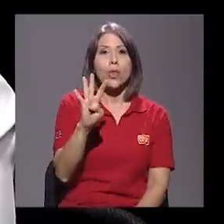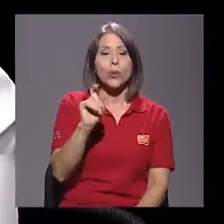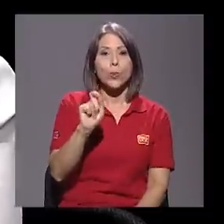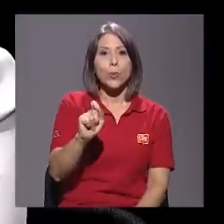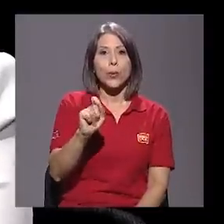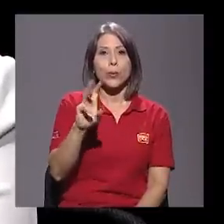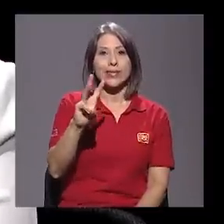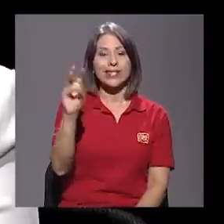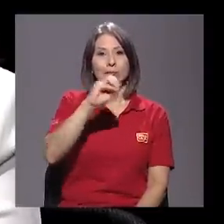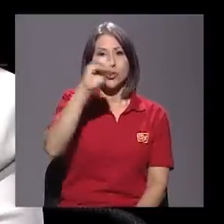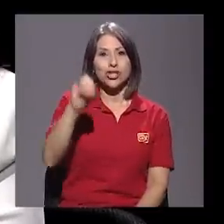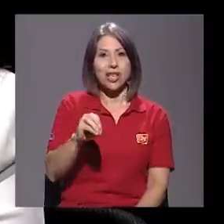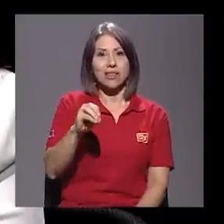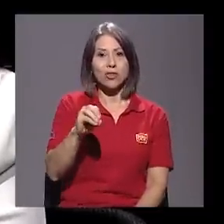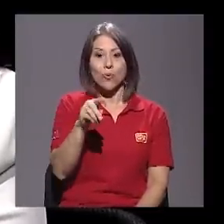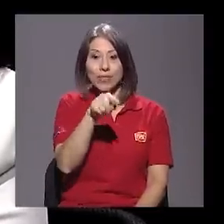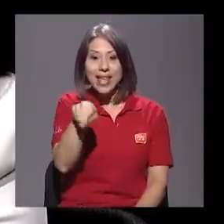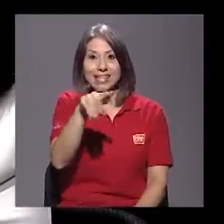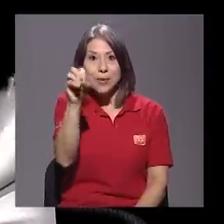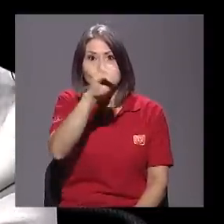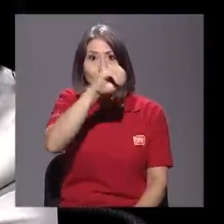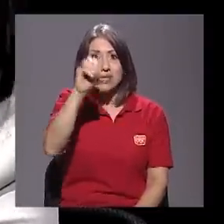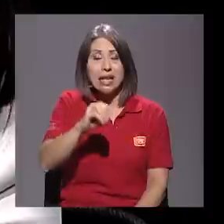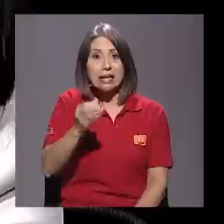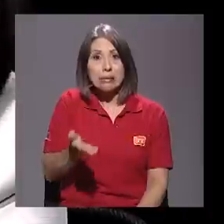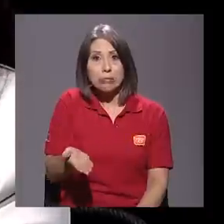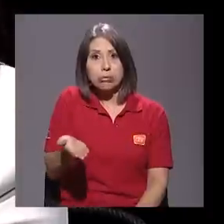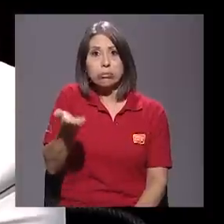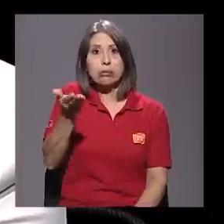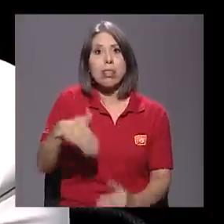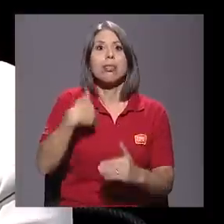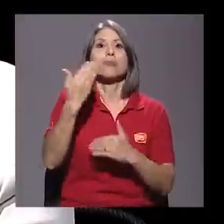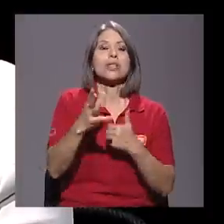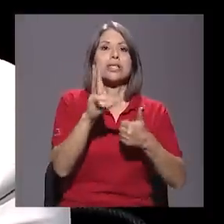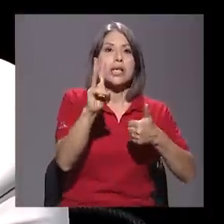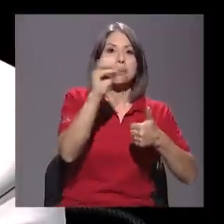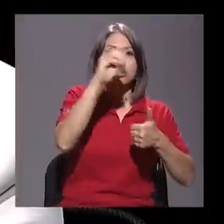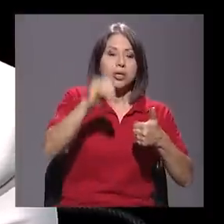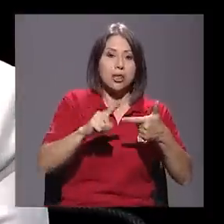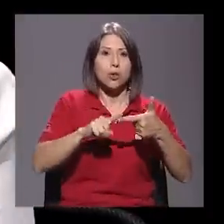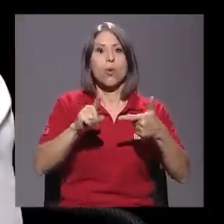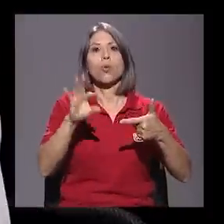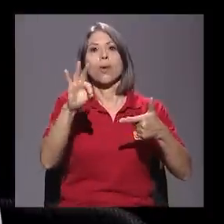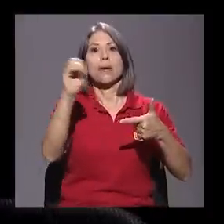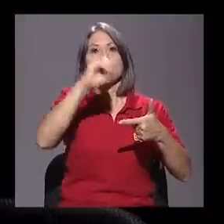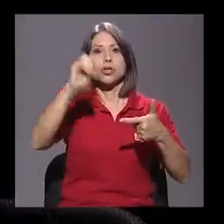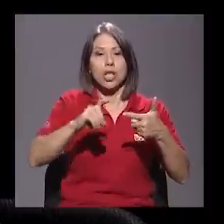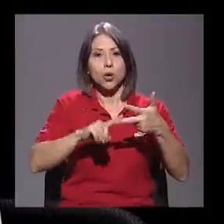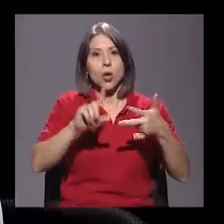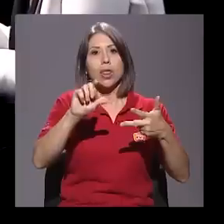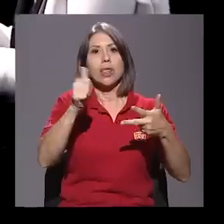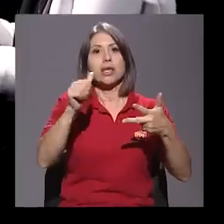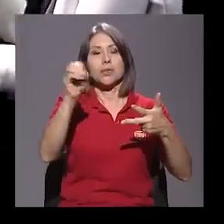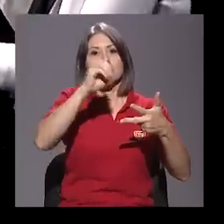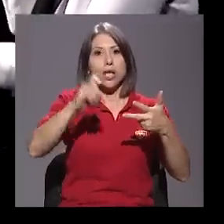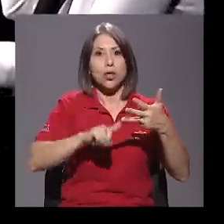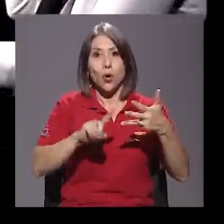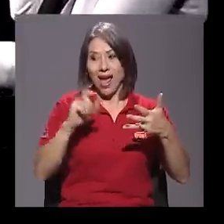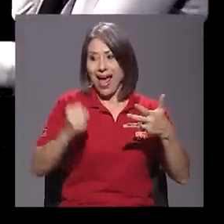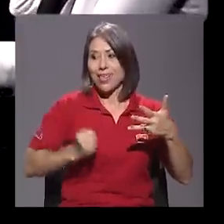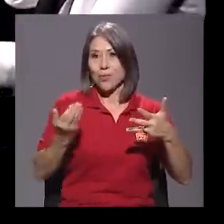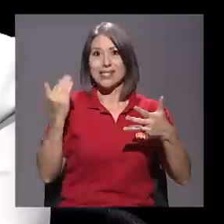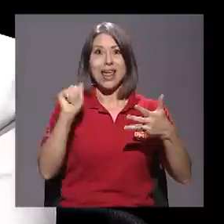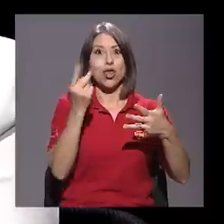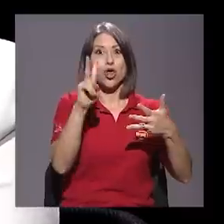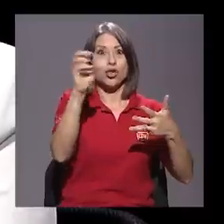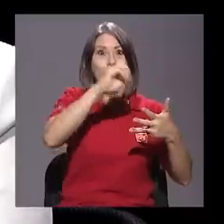4.6%. Esa tasa de desempleo ha ido disparándose, pasó al 6, pasó al 9, pasó al 10 y ya terminó en 12 el año pasado. Hay gente que tiene años de no tener